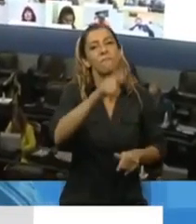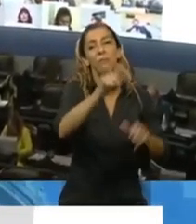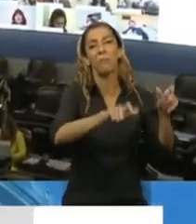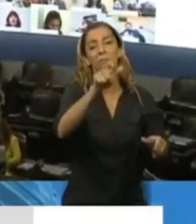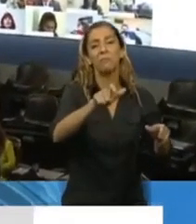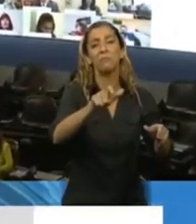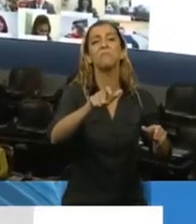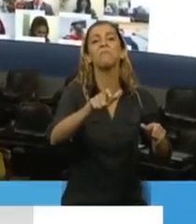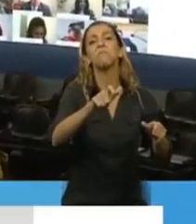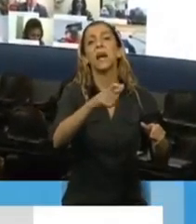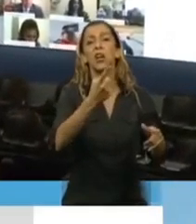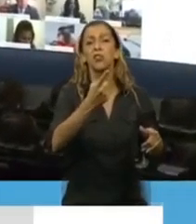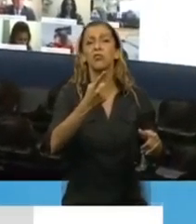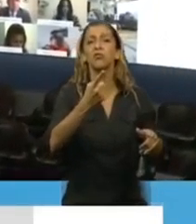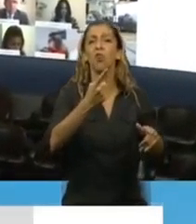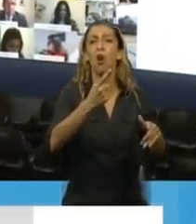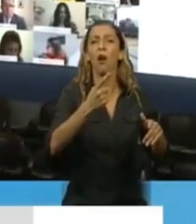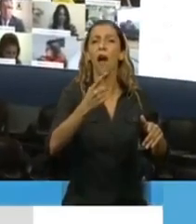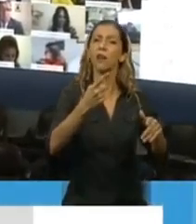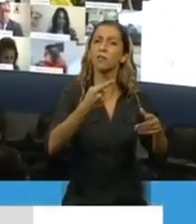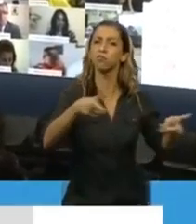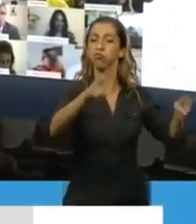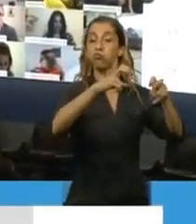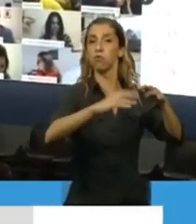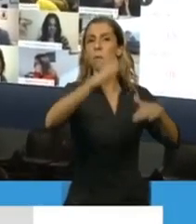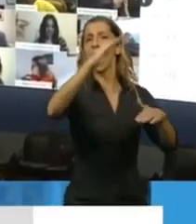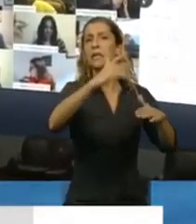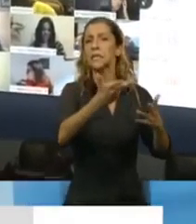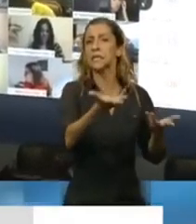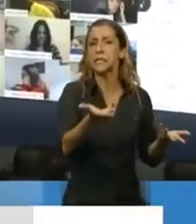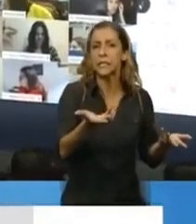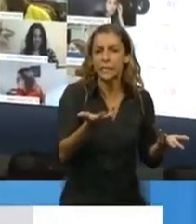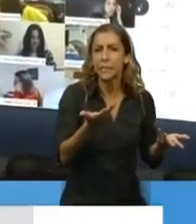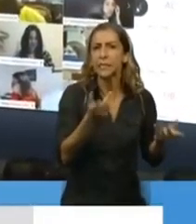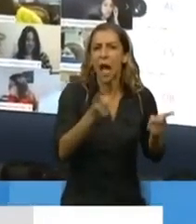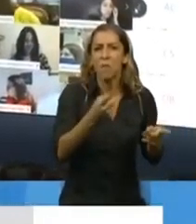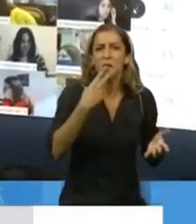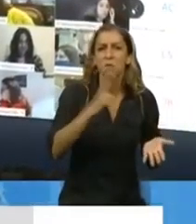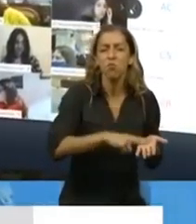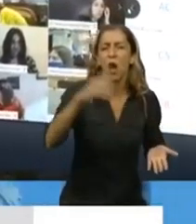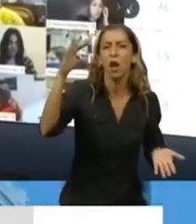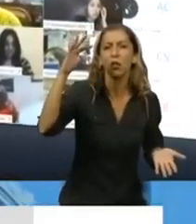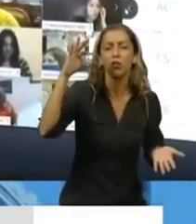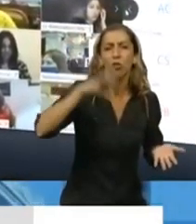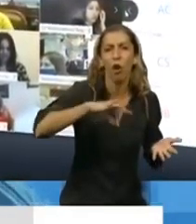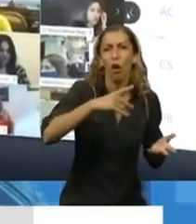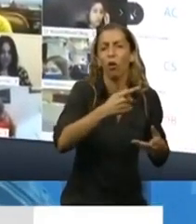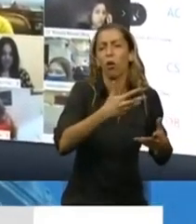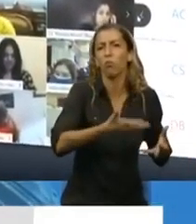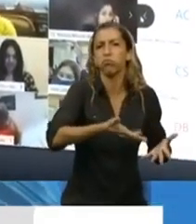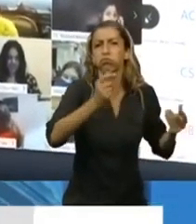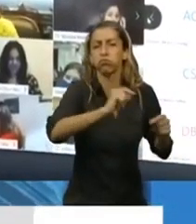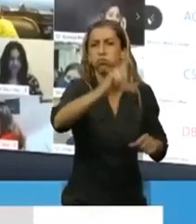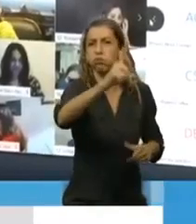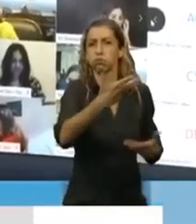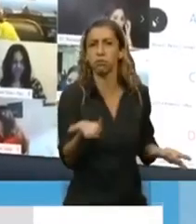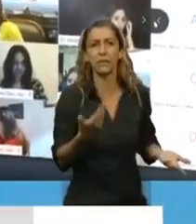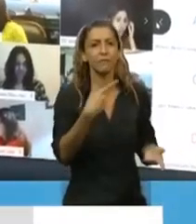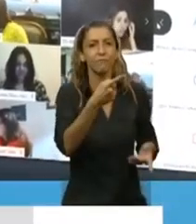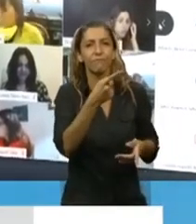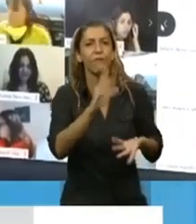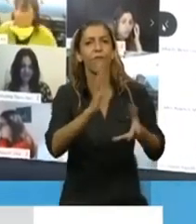altos y contribuye a quitarles capacidad de ahorro, capacidad de inversión, capacidad de previsión